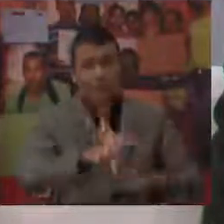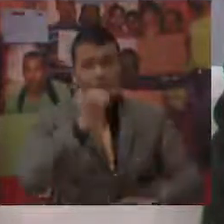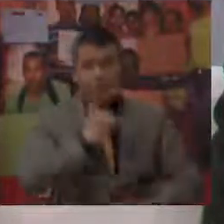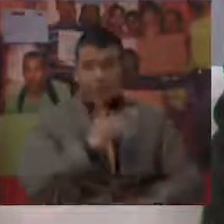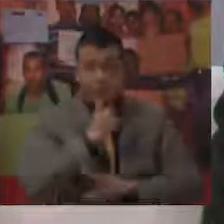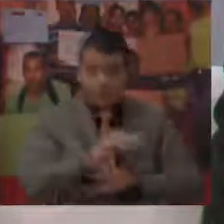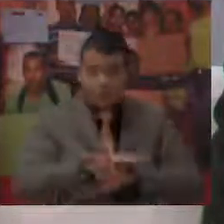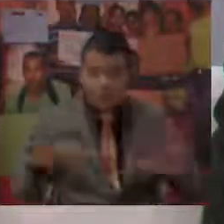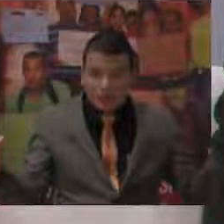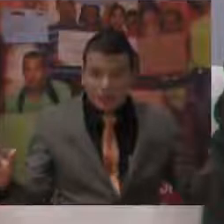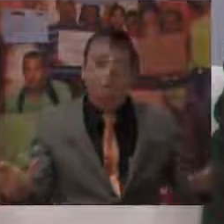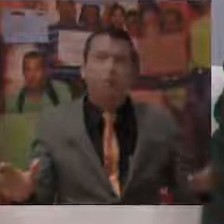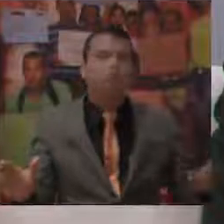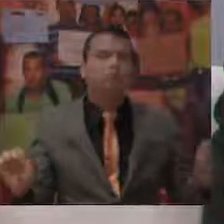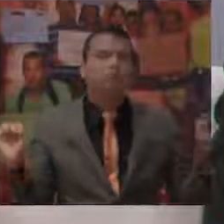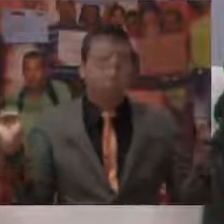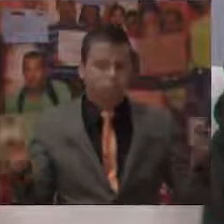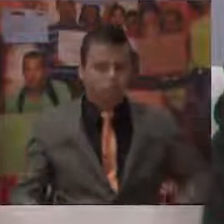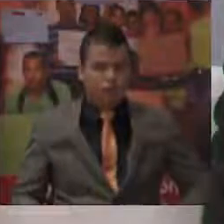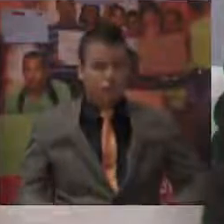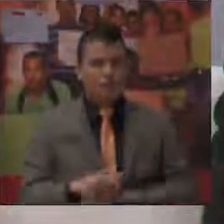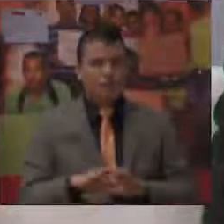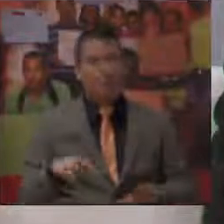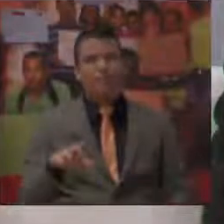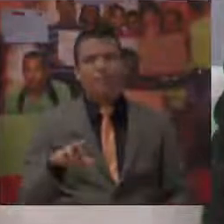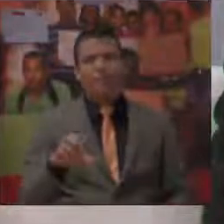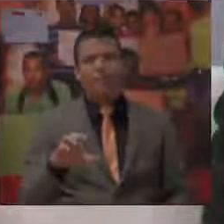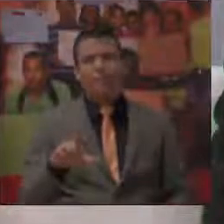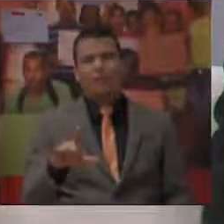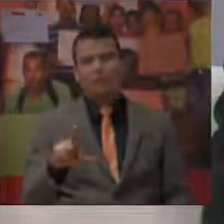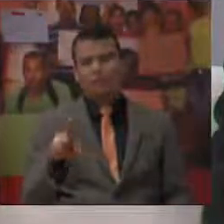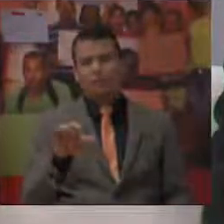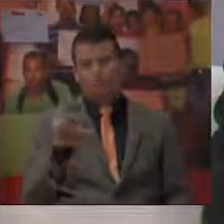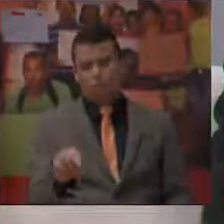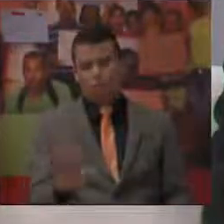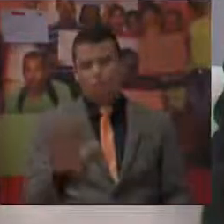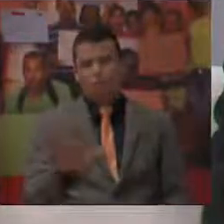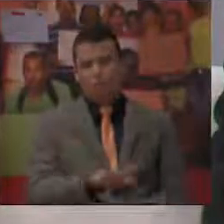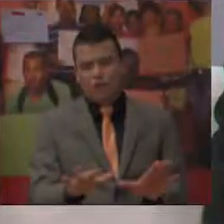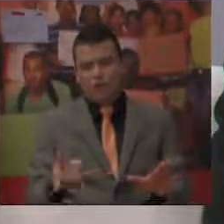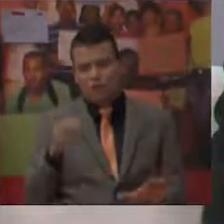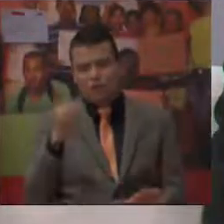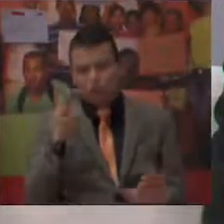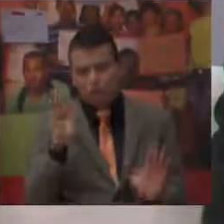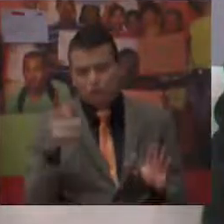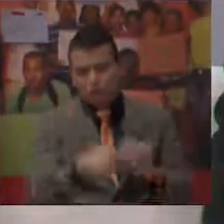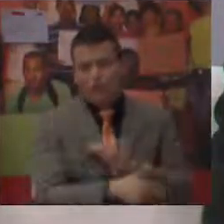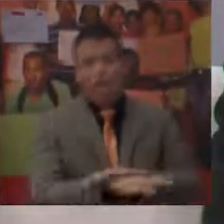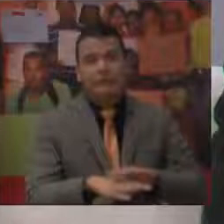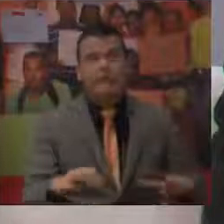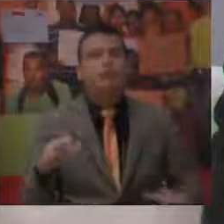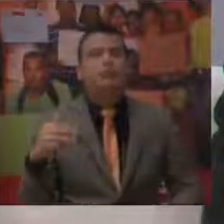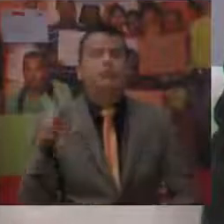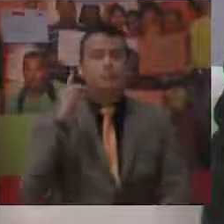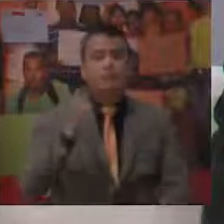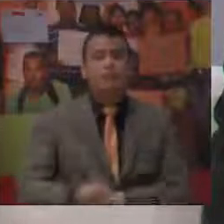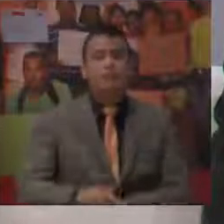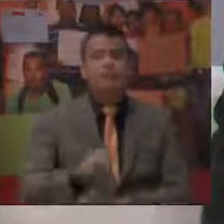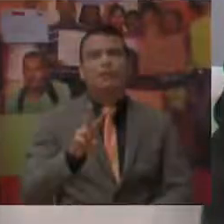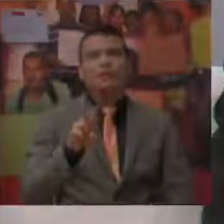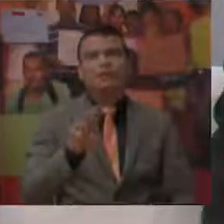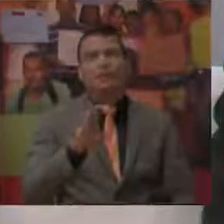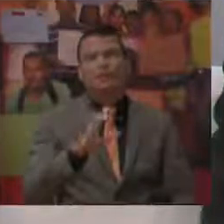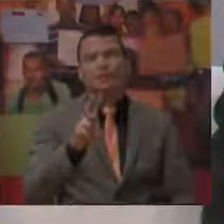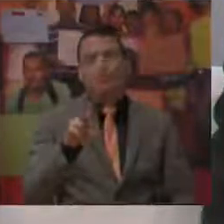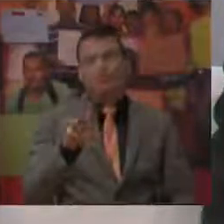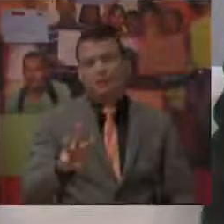teníamos derecho a un inhibitorio o preclusión. Después de la sentencia C-370 de la Corte Suprema de Justicia, todo